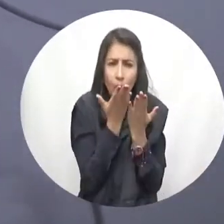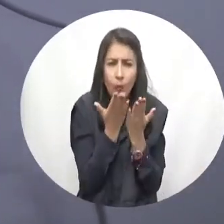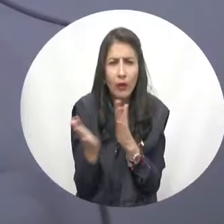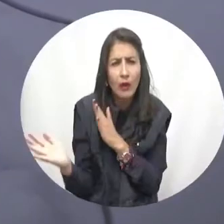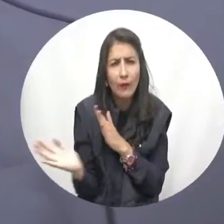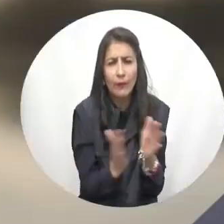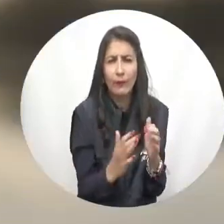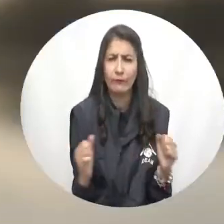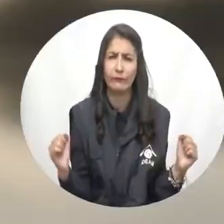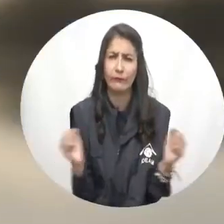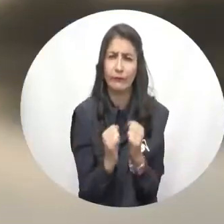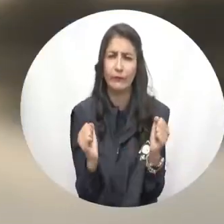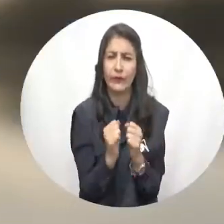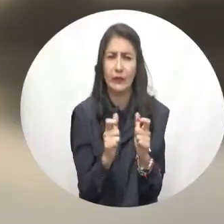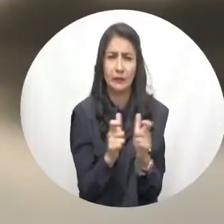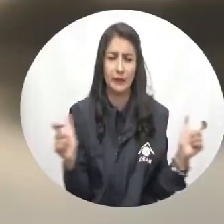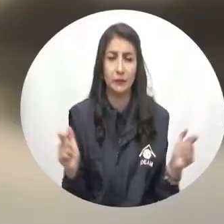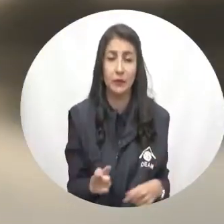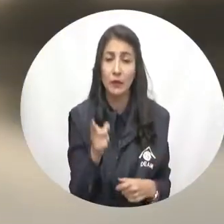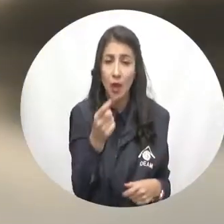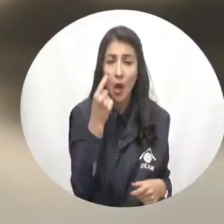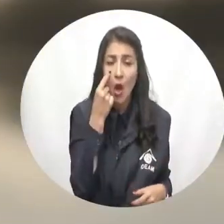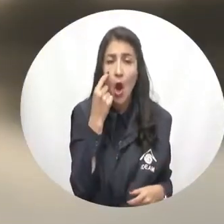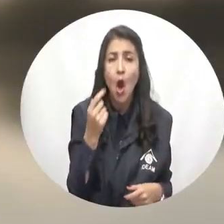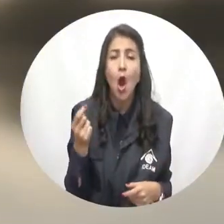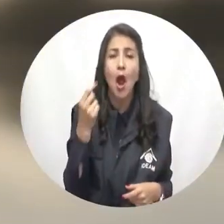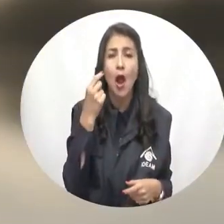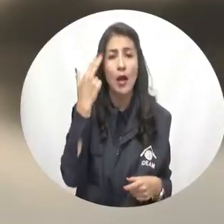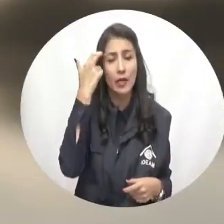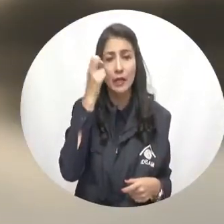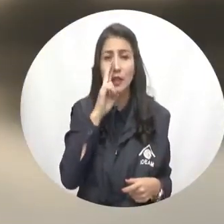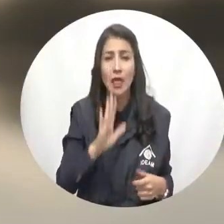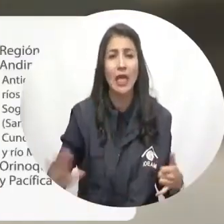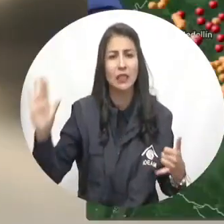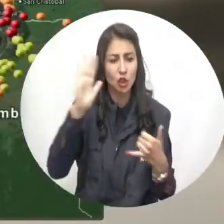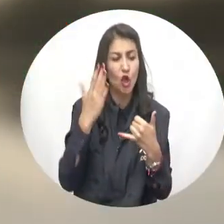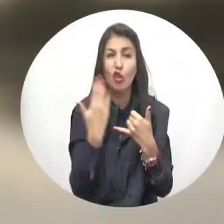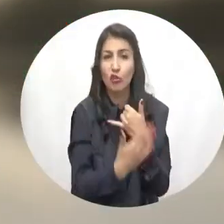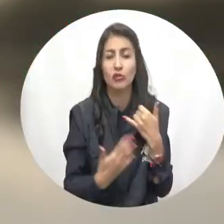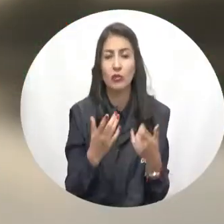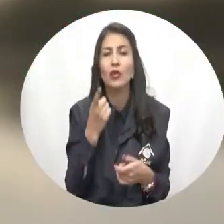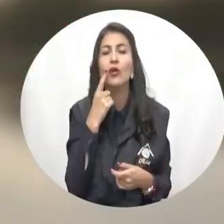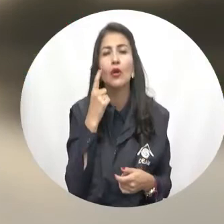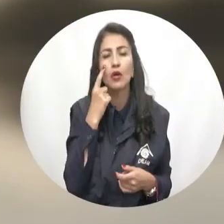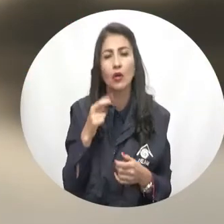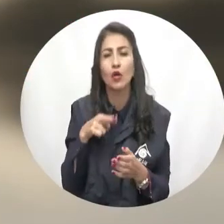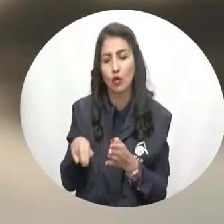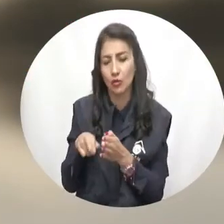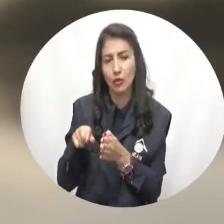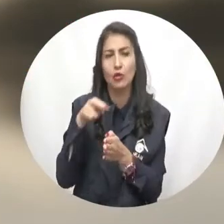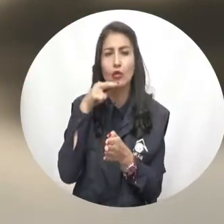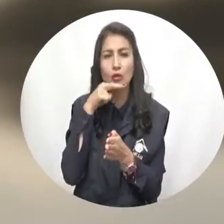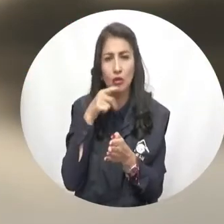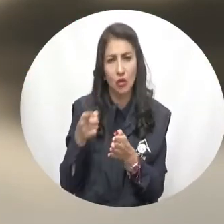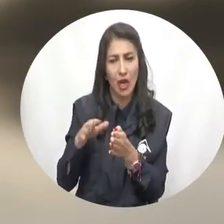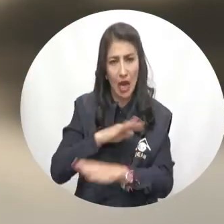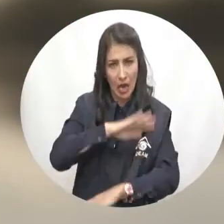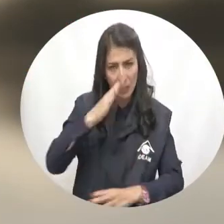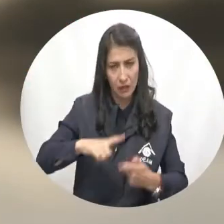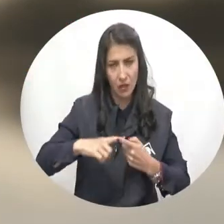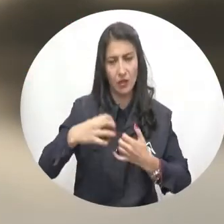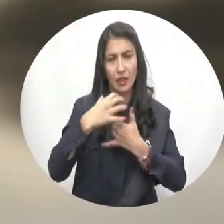vientos fríos en aumento. Mucha atención a las principales alertas a nivel nacional. Alerta roja por desbordamientos en ríos de